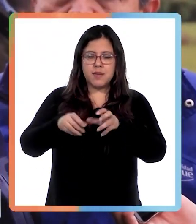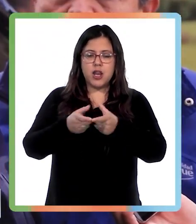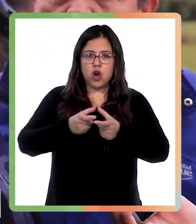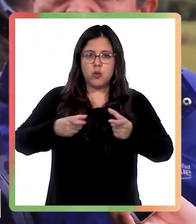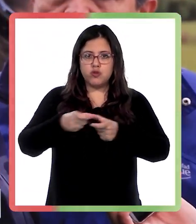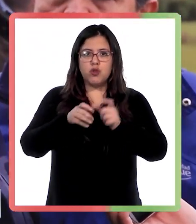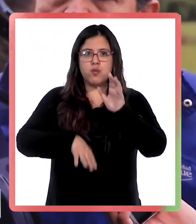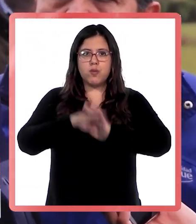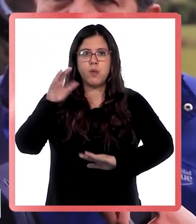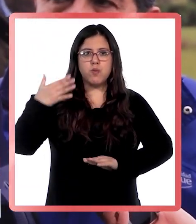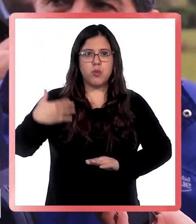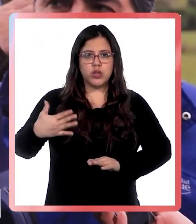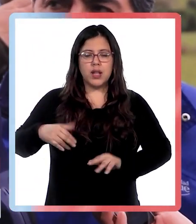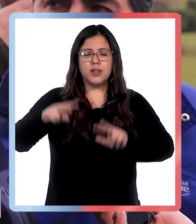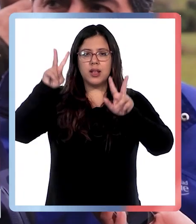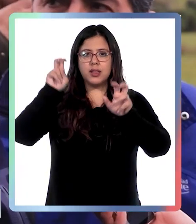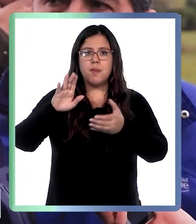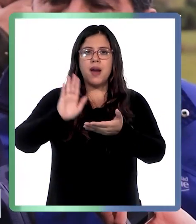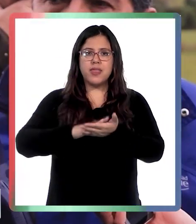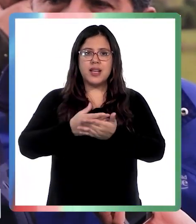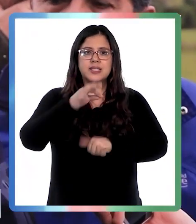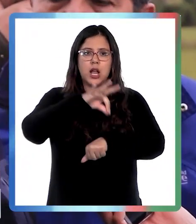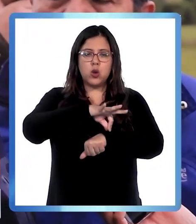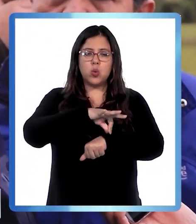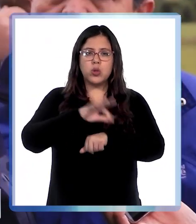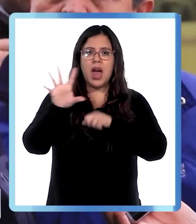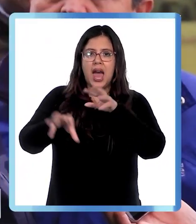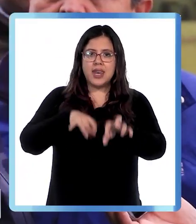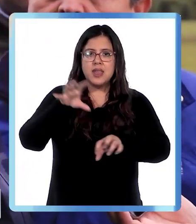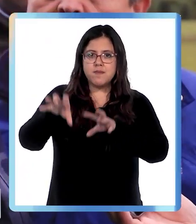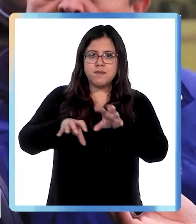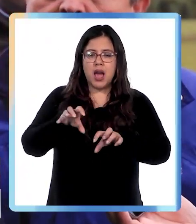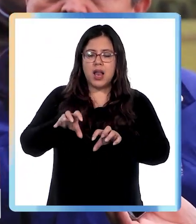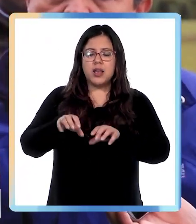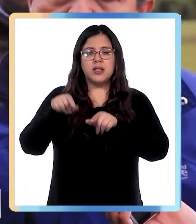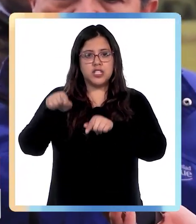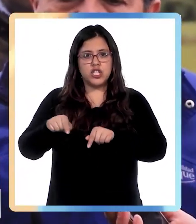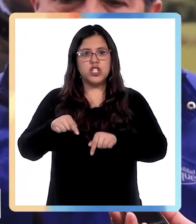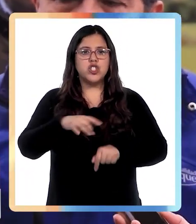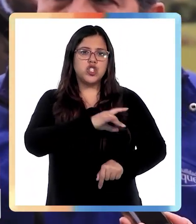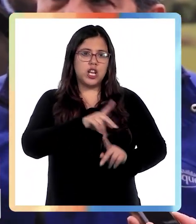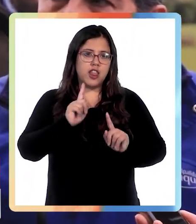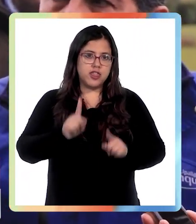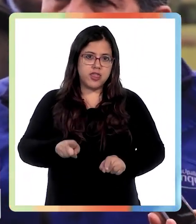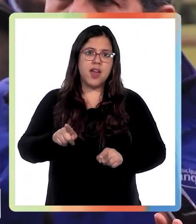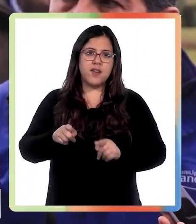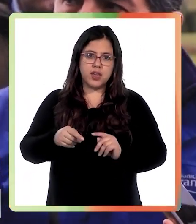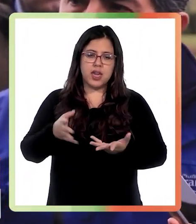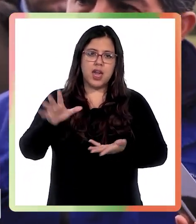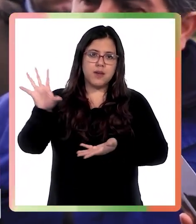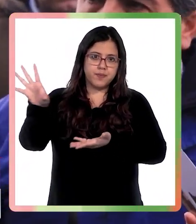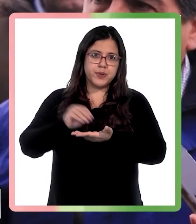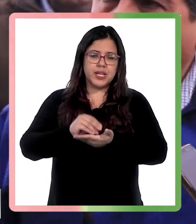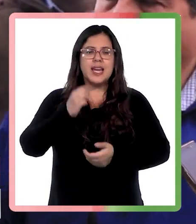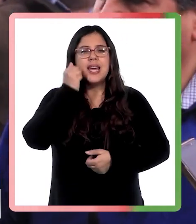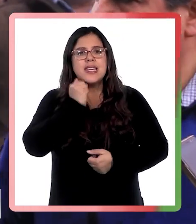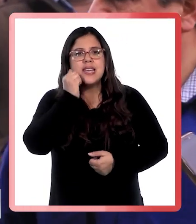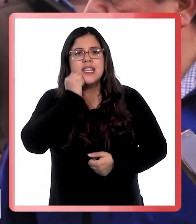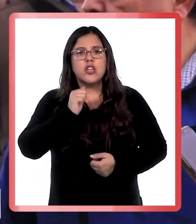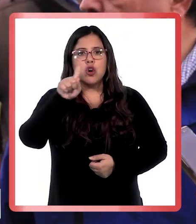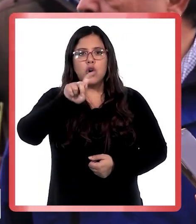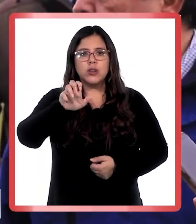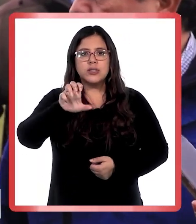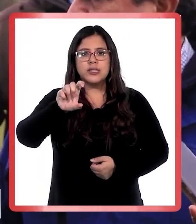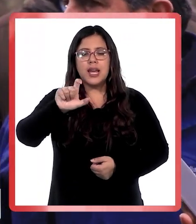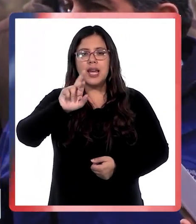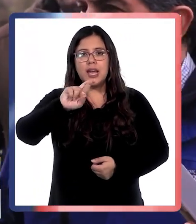comisión más importante la Organización Mundial de salud animal y chile tiene que predicar con el ejemplo Y eso es muy importante querido Sergio viller de